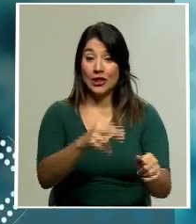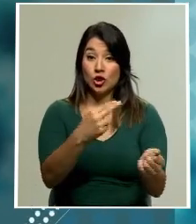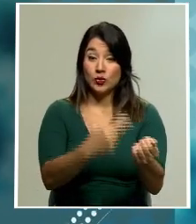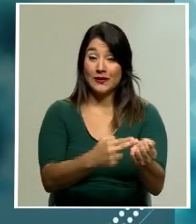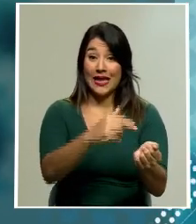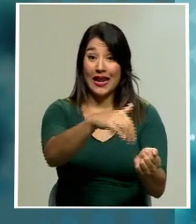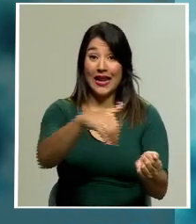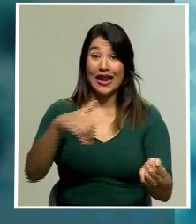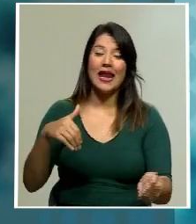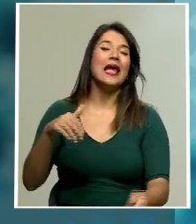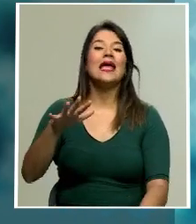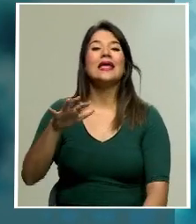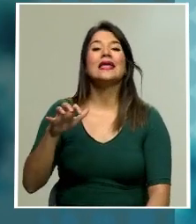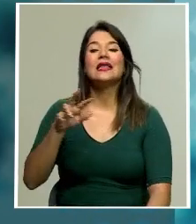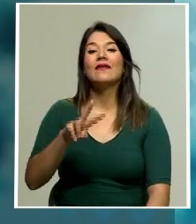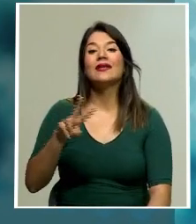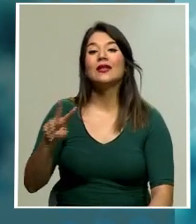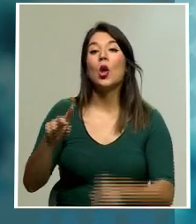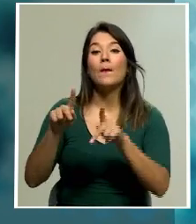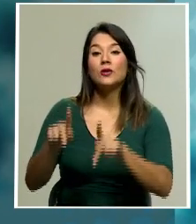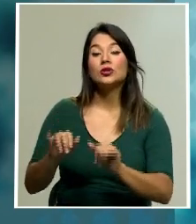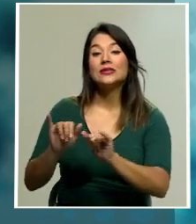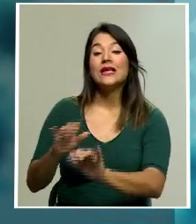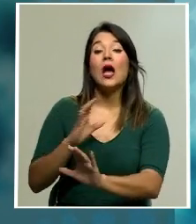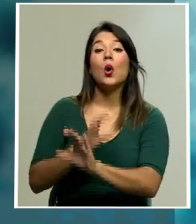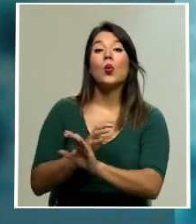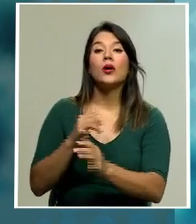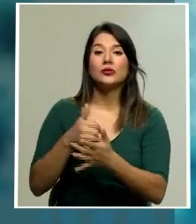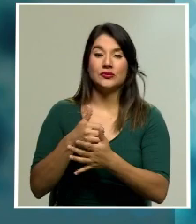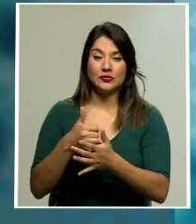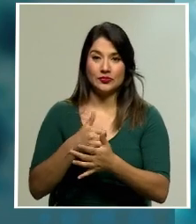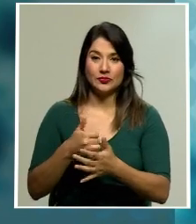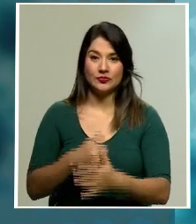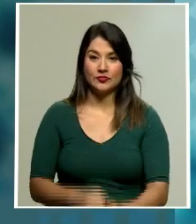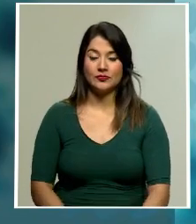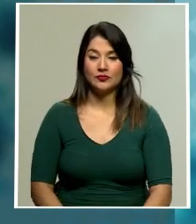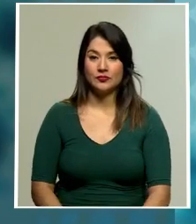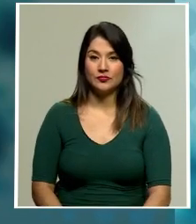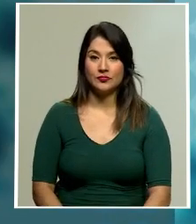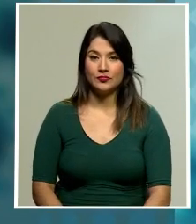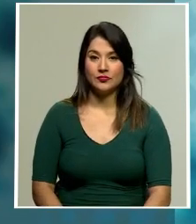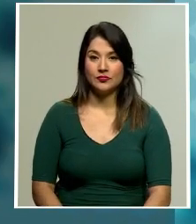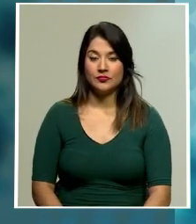virus, 522 personas internadas en cuidados intensivos.